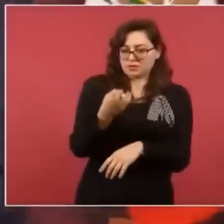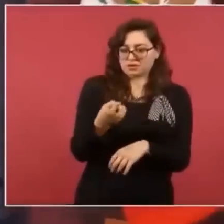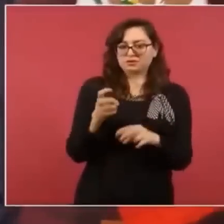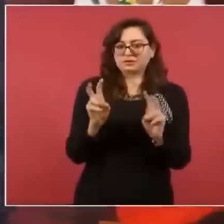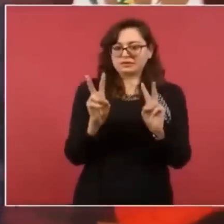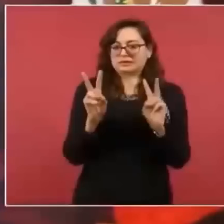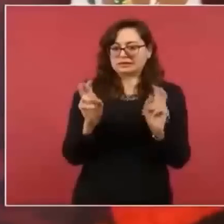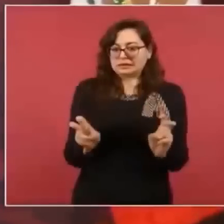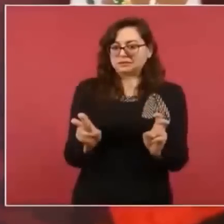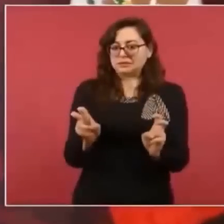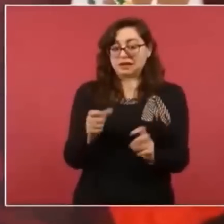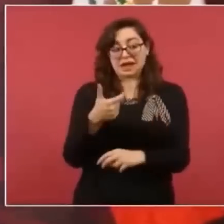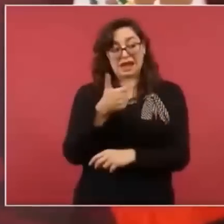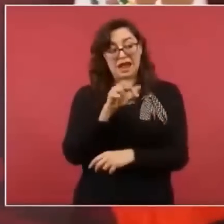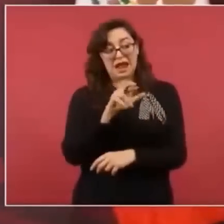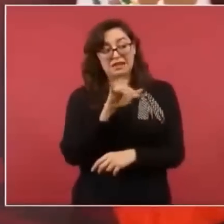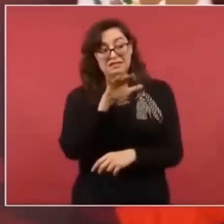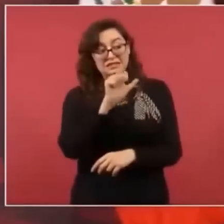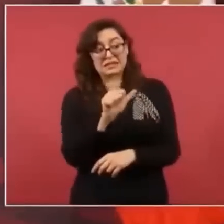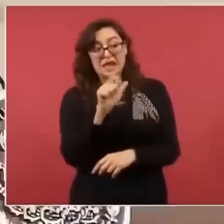va a ayudar más